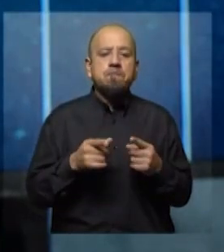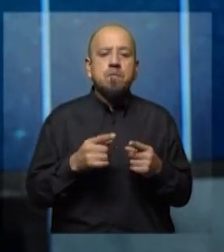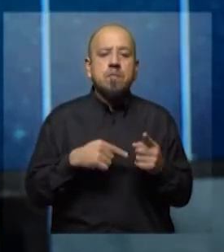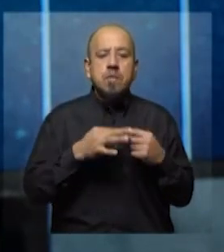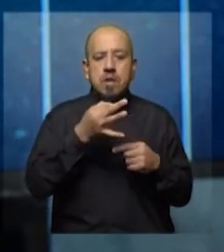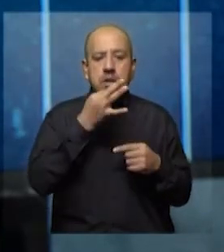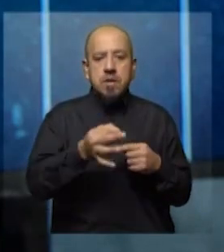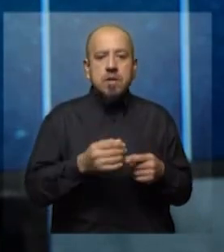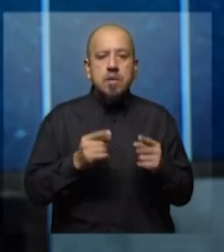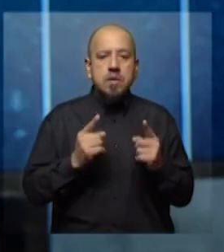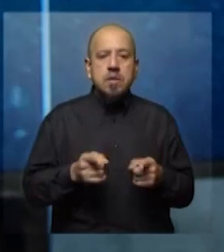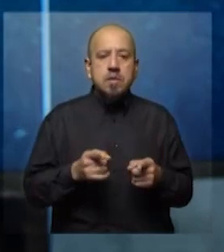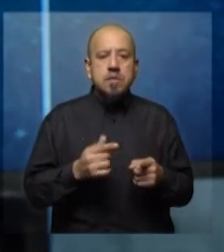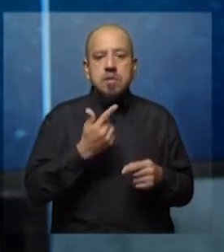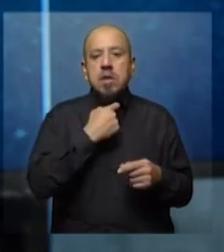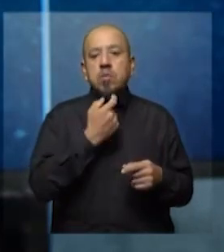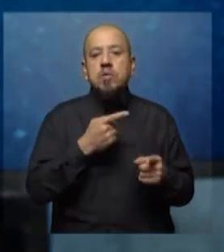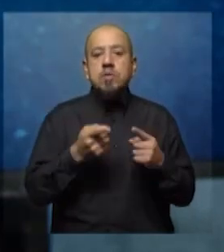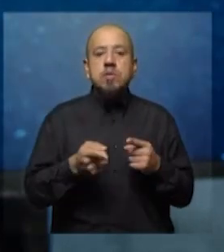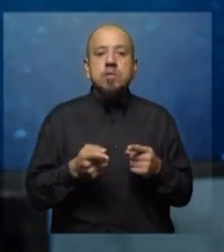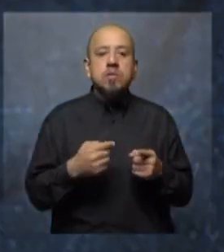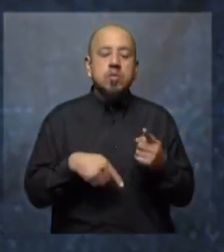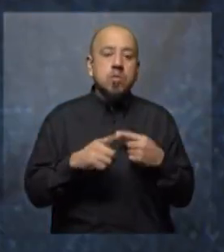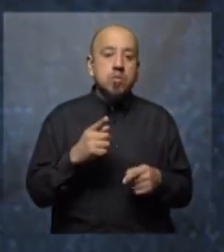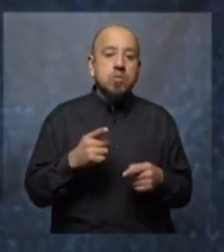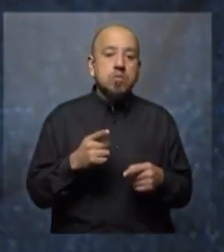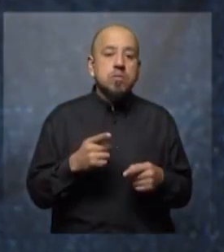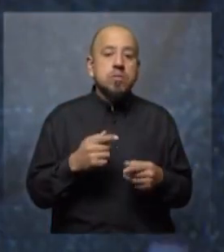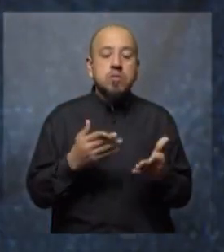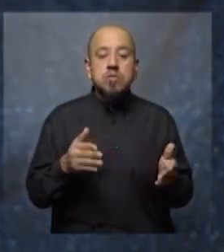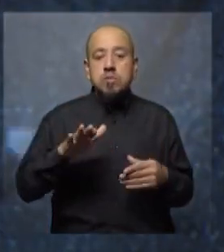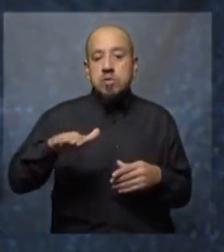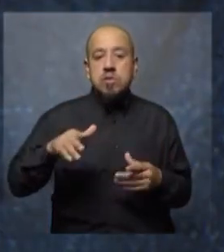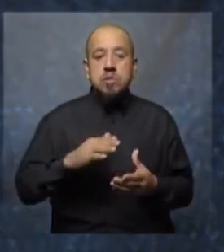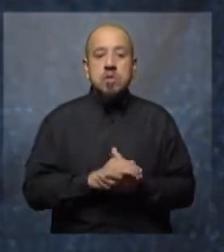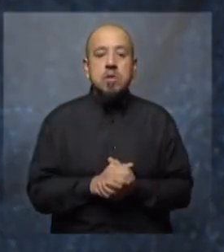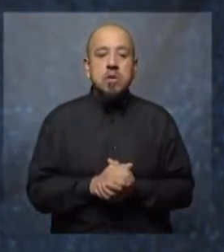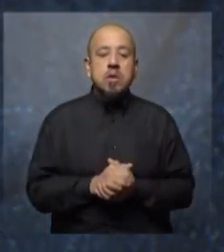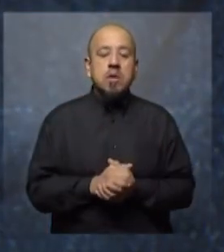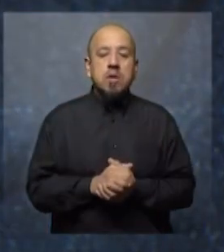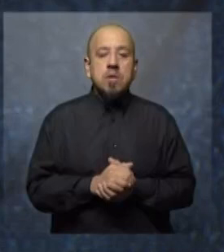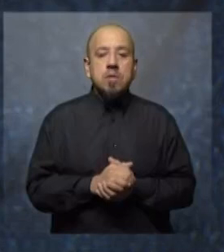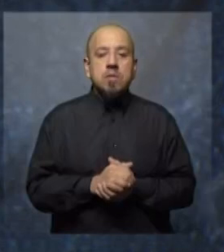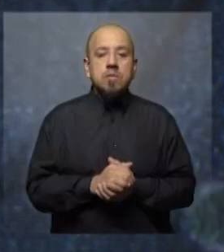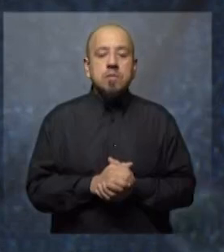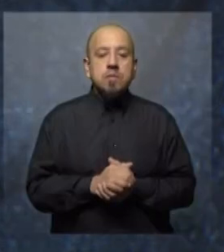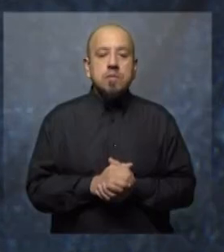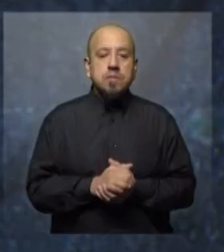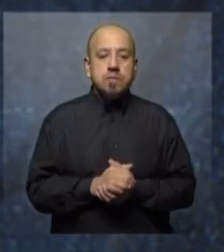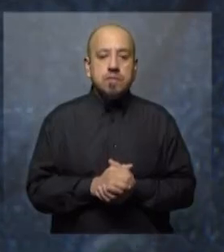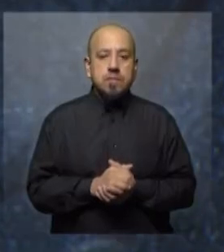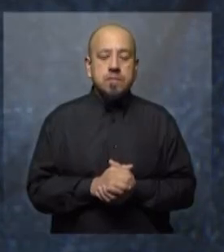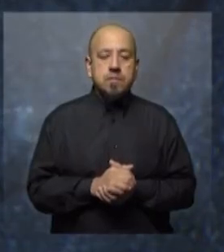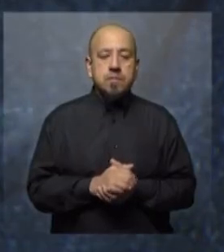de decir Bueno también le doy voz como sujeto cuando es más chico totalmente Bueno